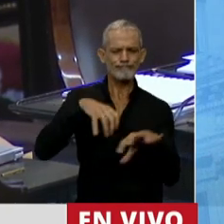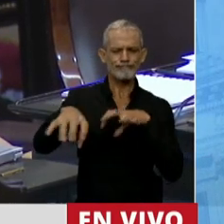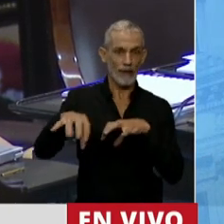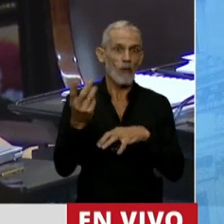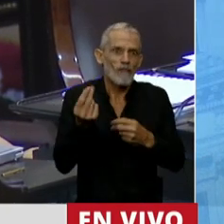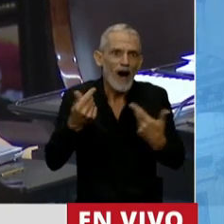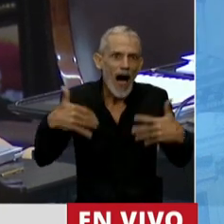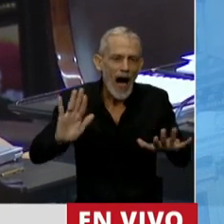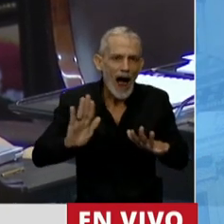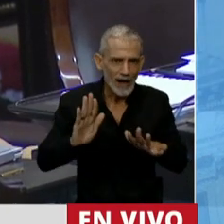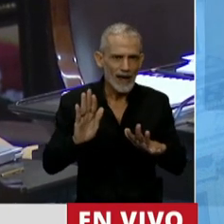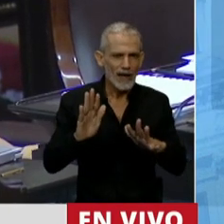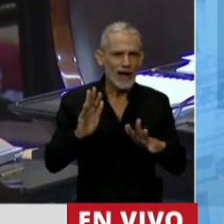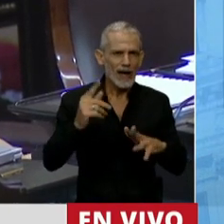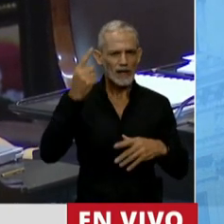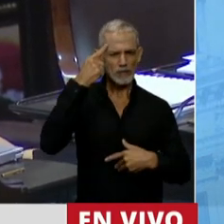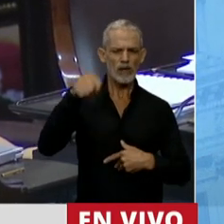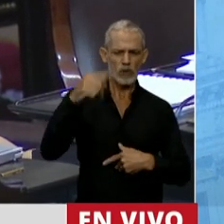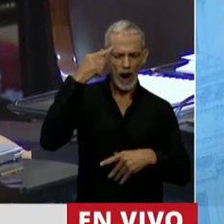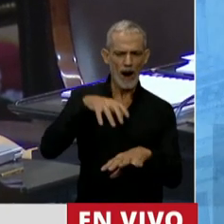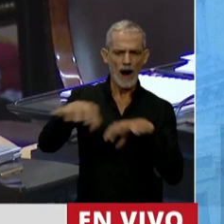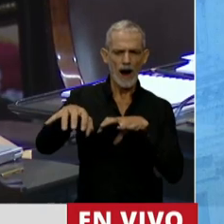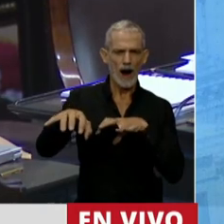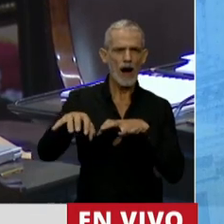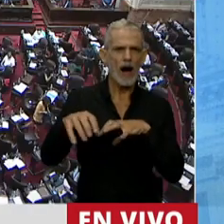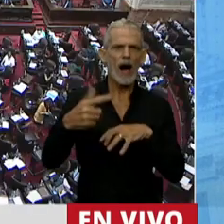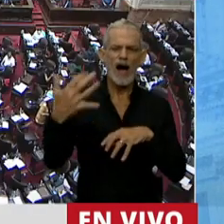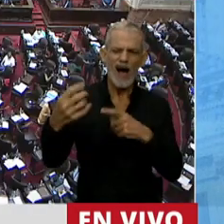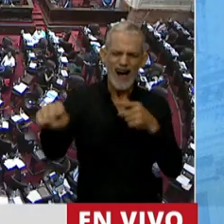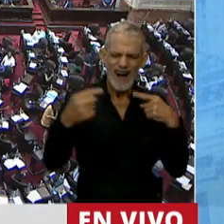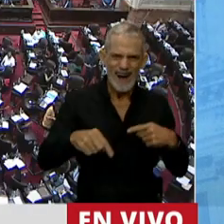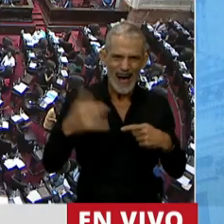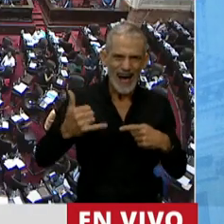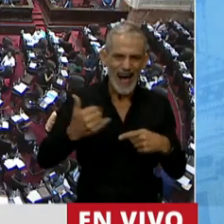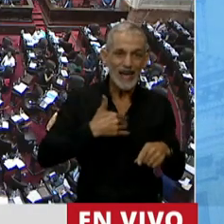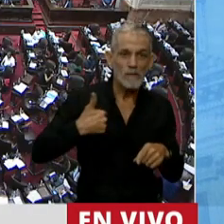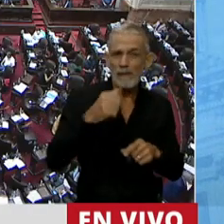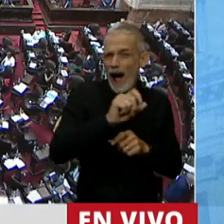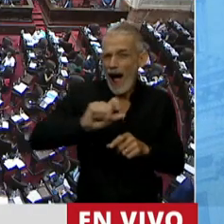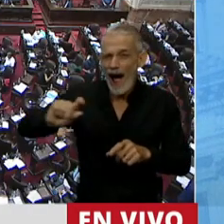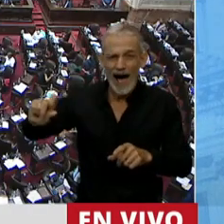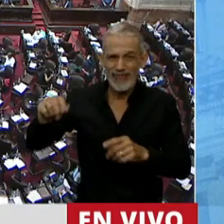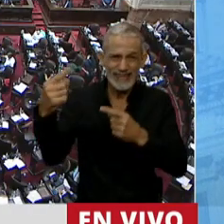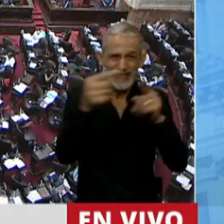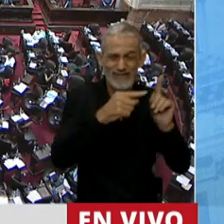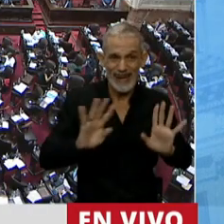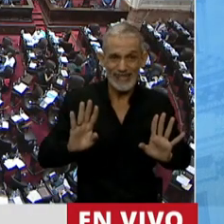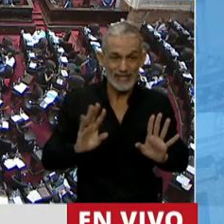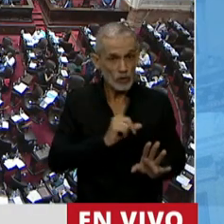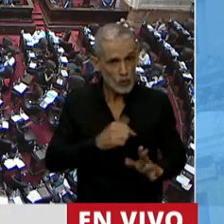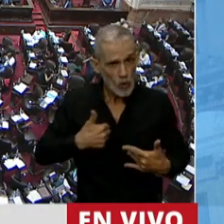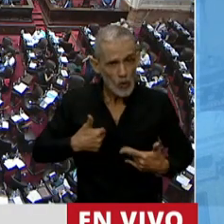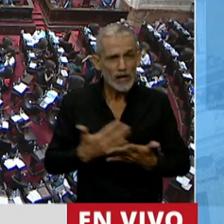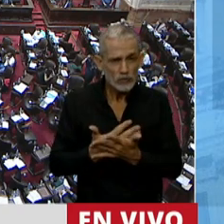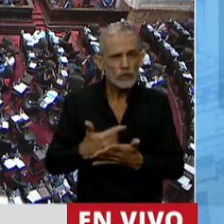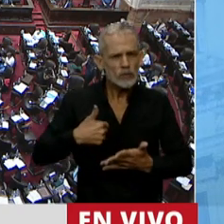valor también a muchos que hablan de valores, entender las realidades diversas que atraviesan a las maternidades en todo nuestro país y que nos duelen y que nos